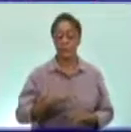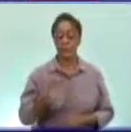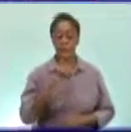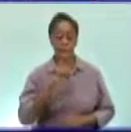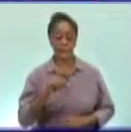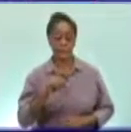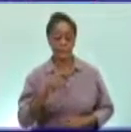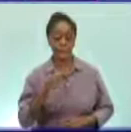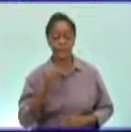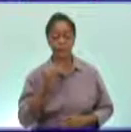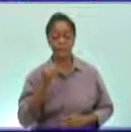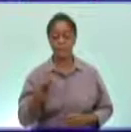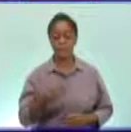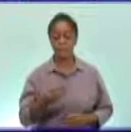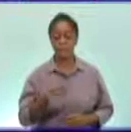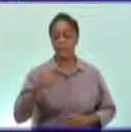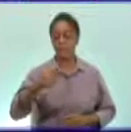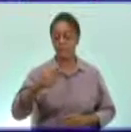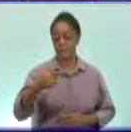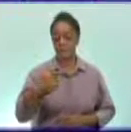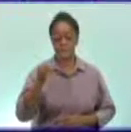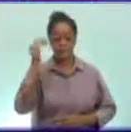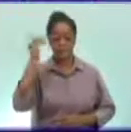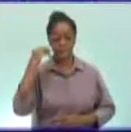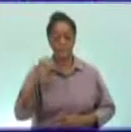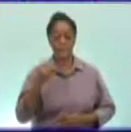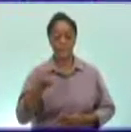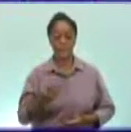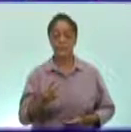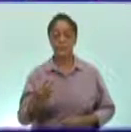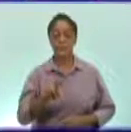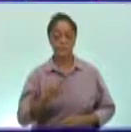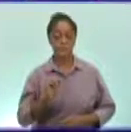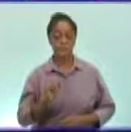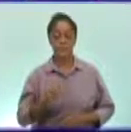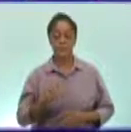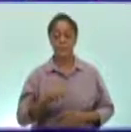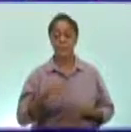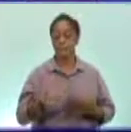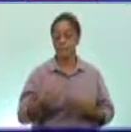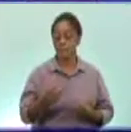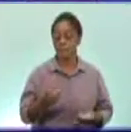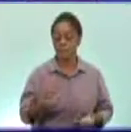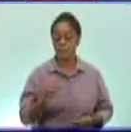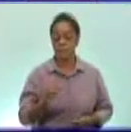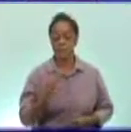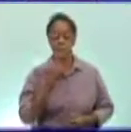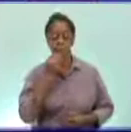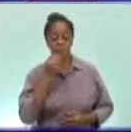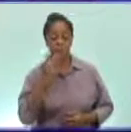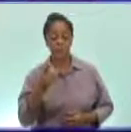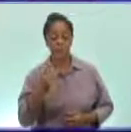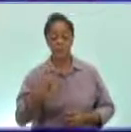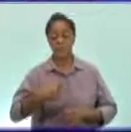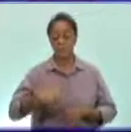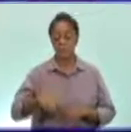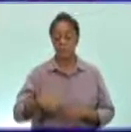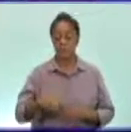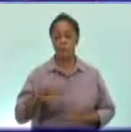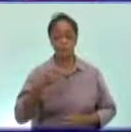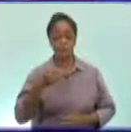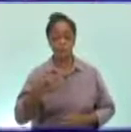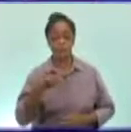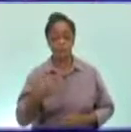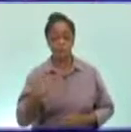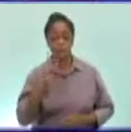ciencia permiten cada día conocer nuevos elementos que permiten dar otros criterios a